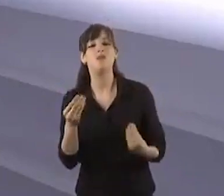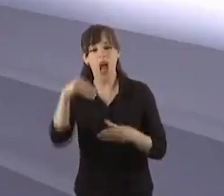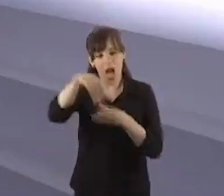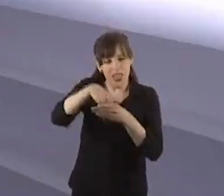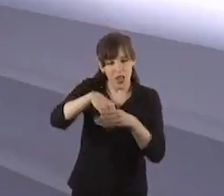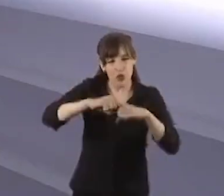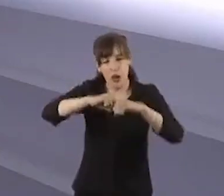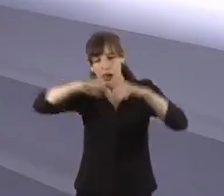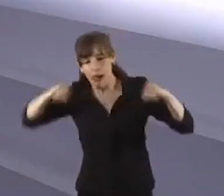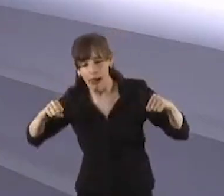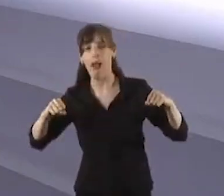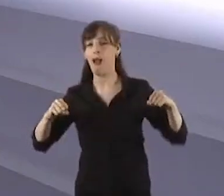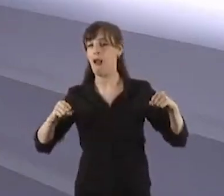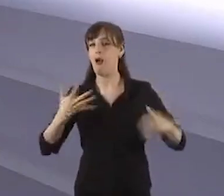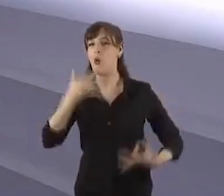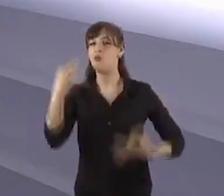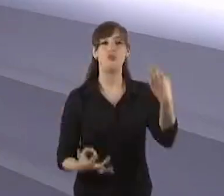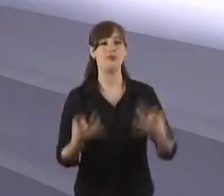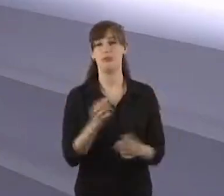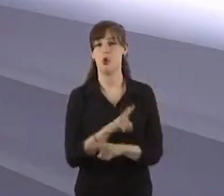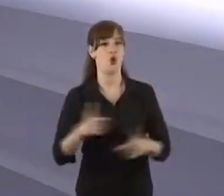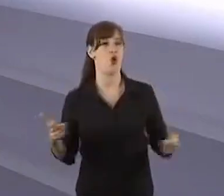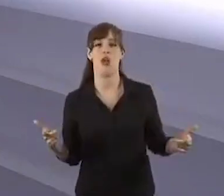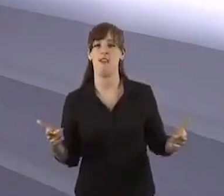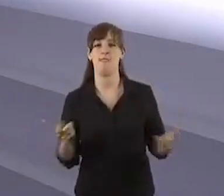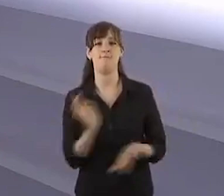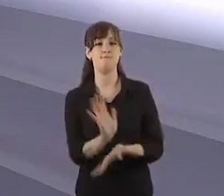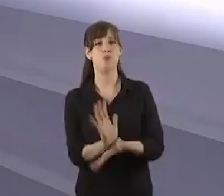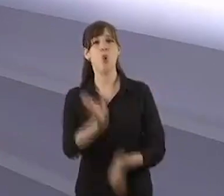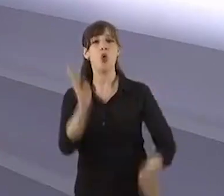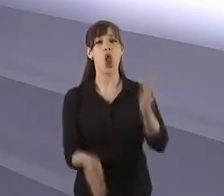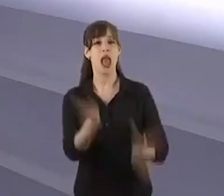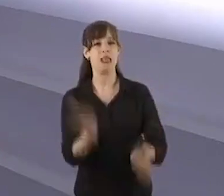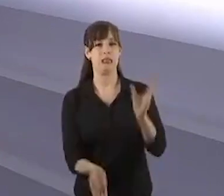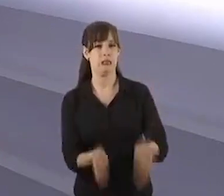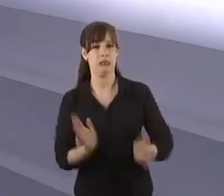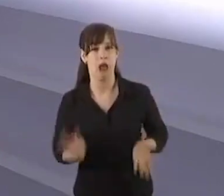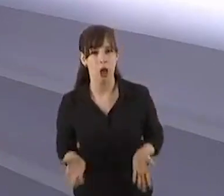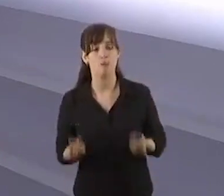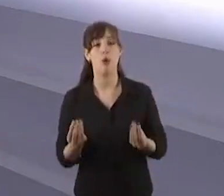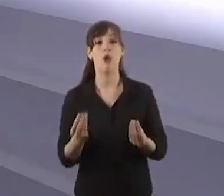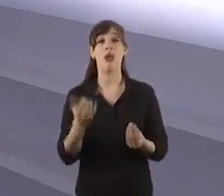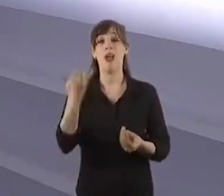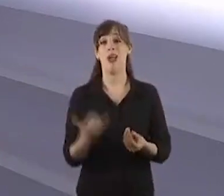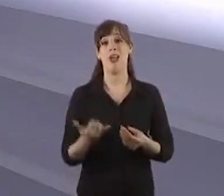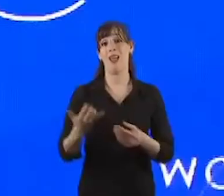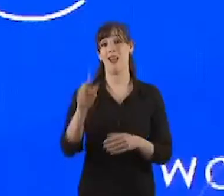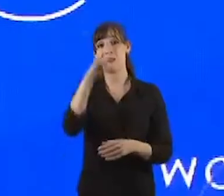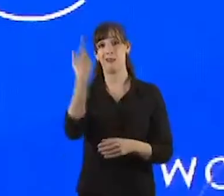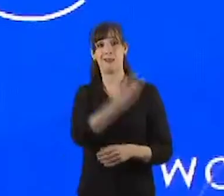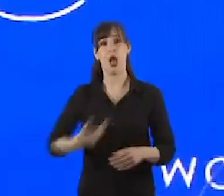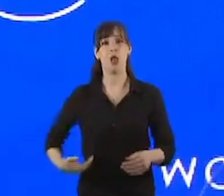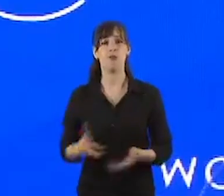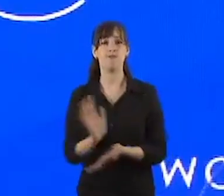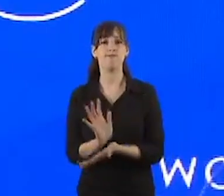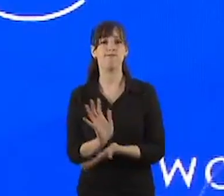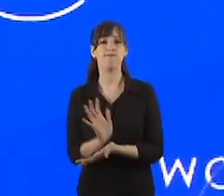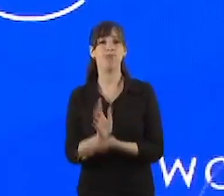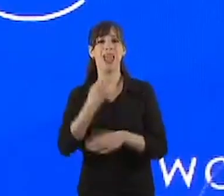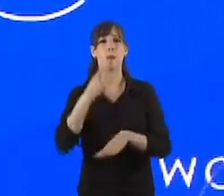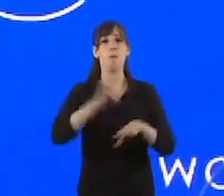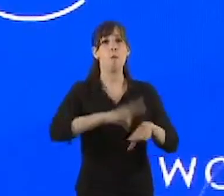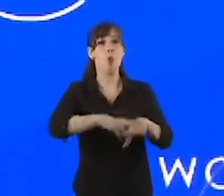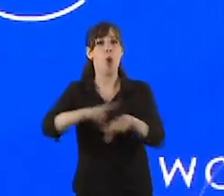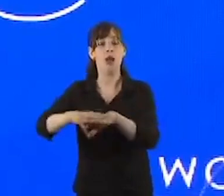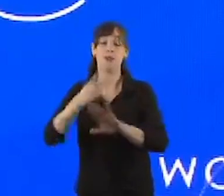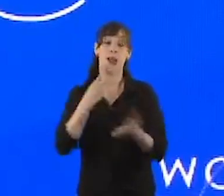es violenta. Es injusta porque el Estado se financia a través de impuestos y los impuestos se cobran de manera coactiva. ¿O